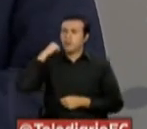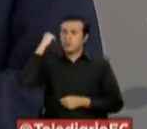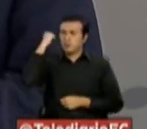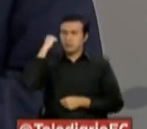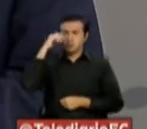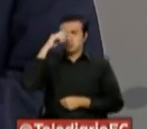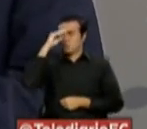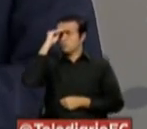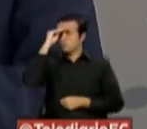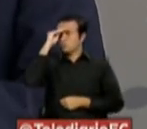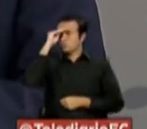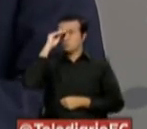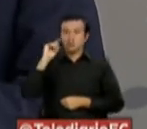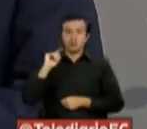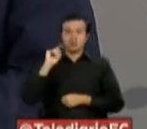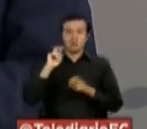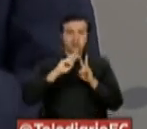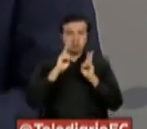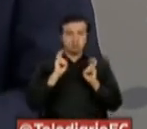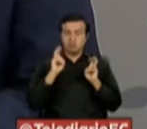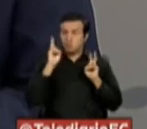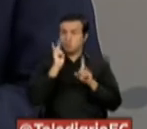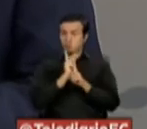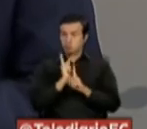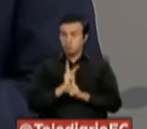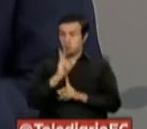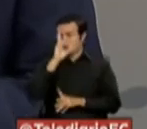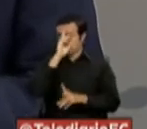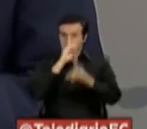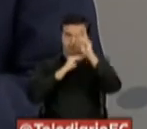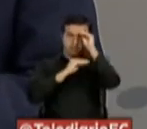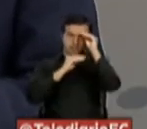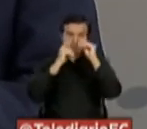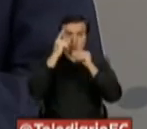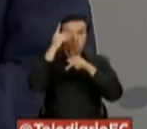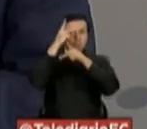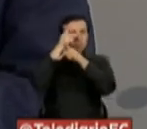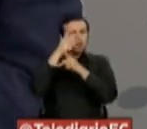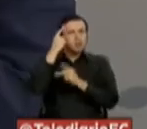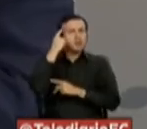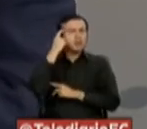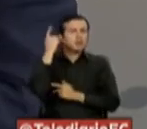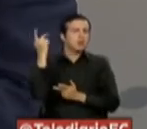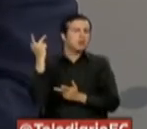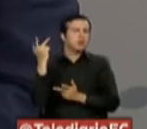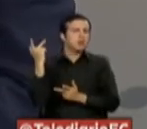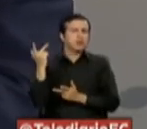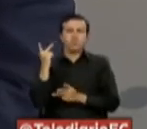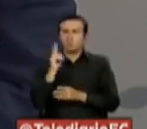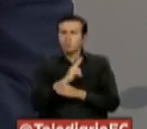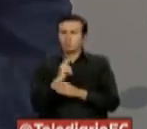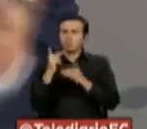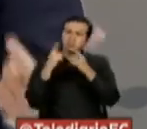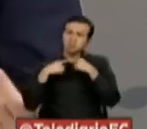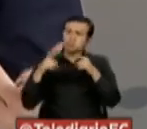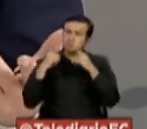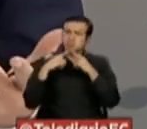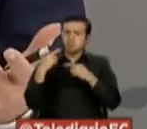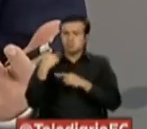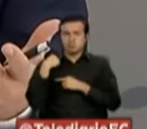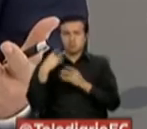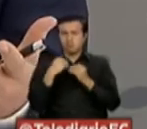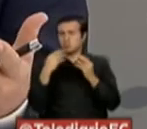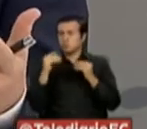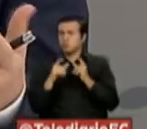al conocimiento sobre aspectos de conocimiento cuyo dominio, uso y divulgación depende de